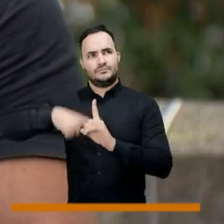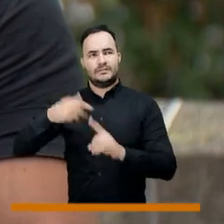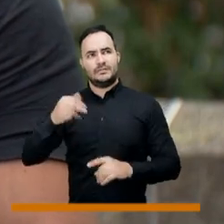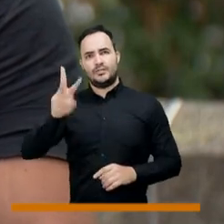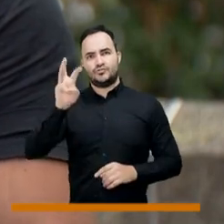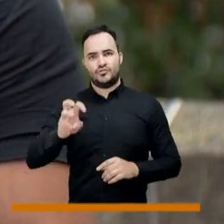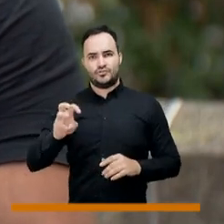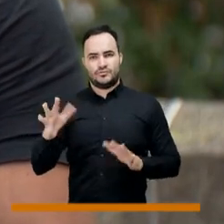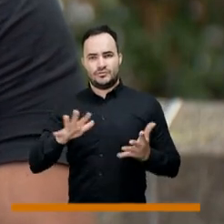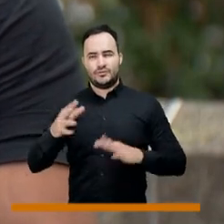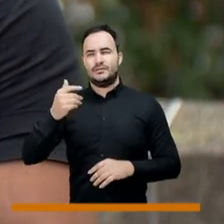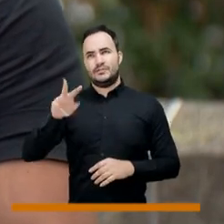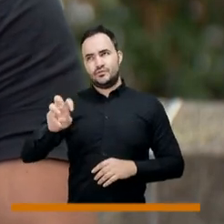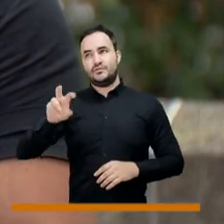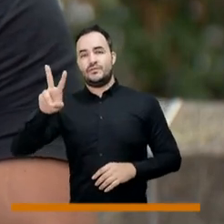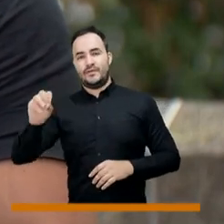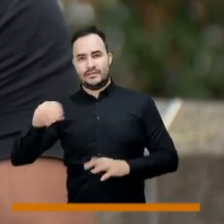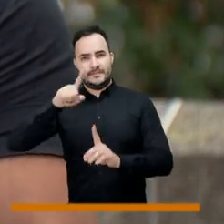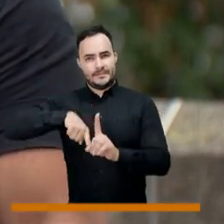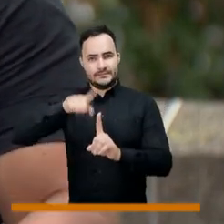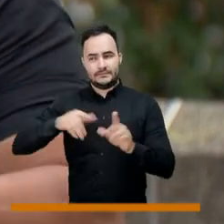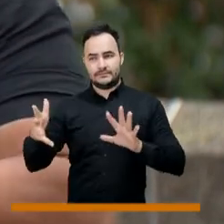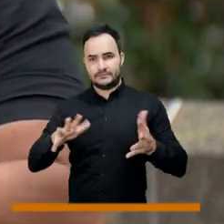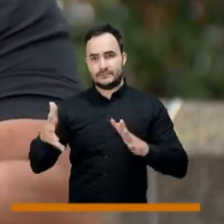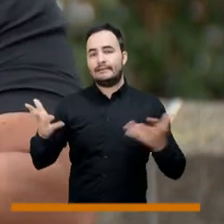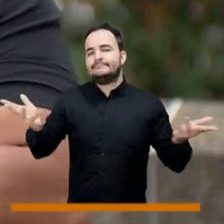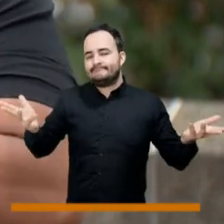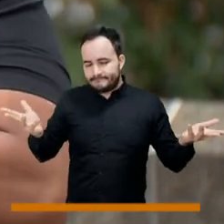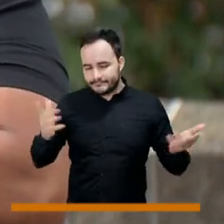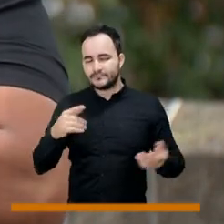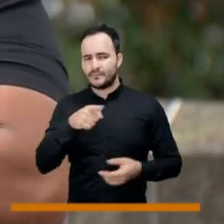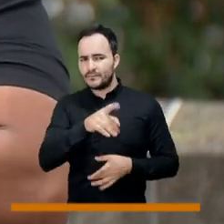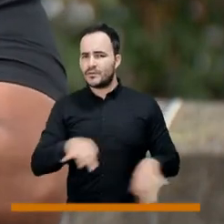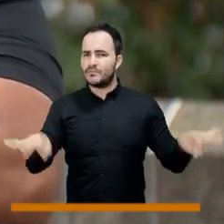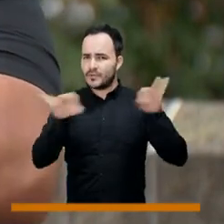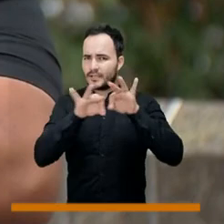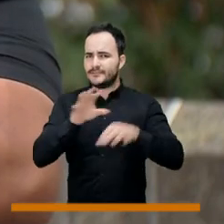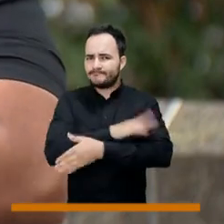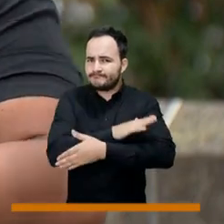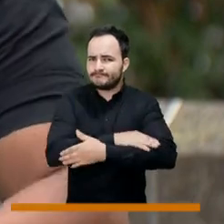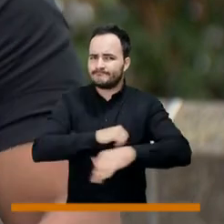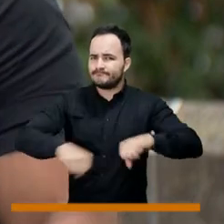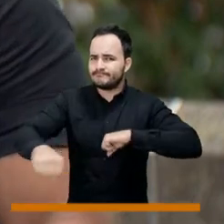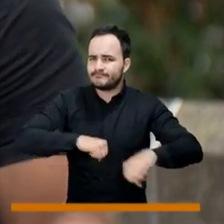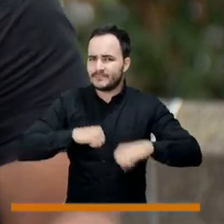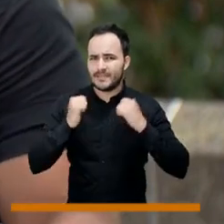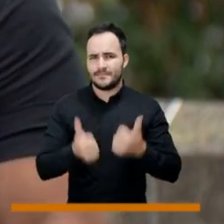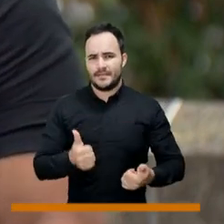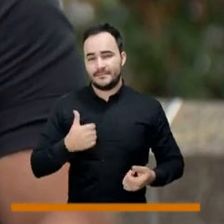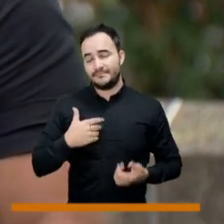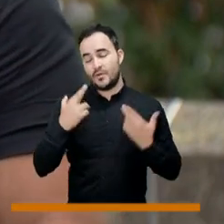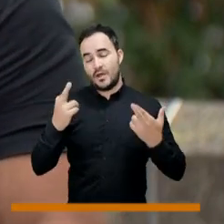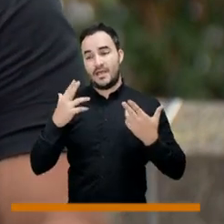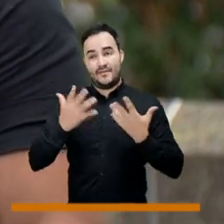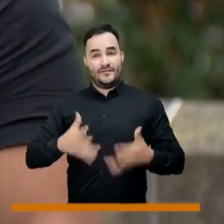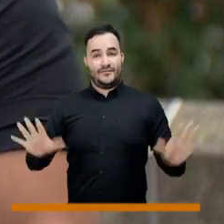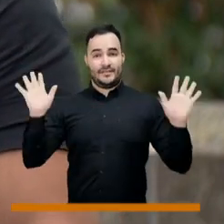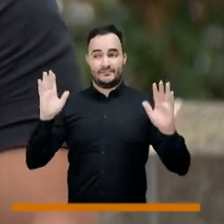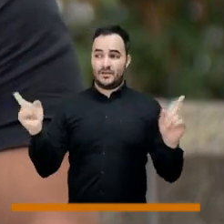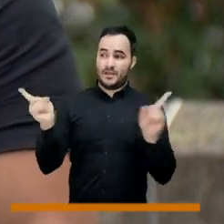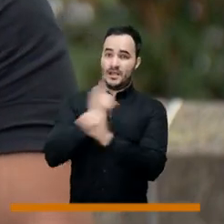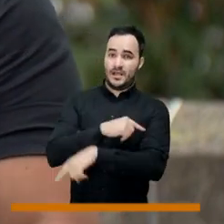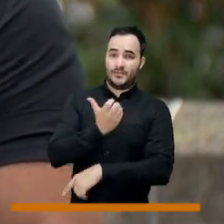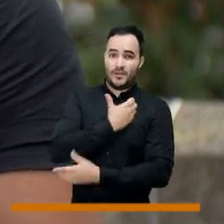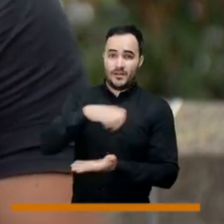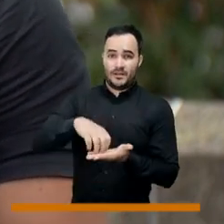18 meses, entonces 20 meses, necesitamos que se pongan muy juiciosos con este tema y que ojalá lo dejen casi listo